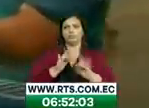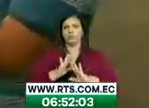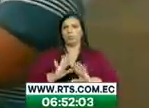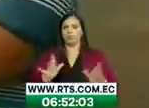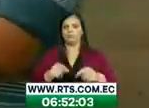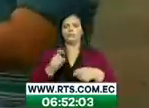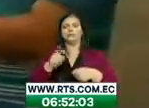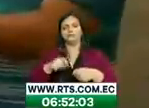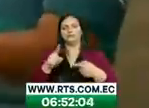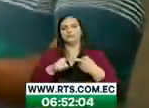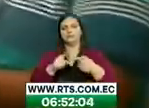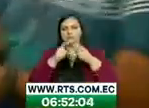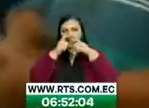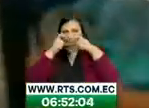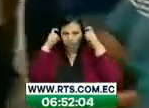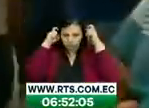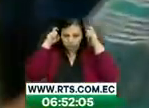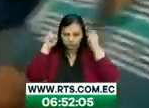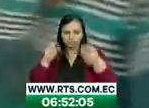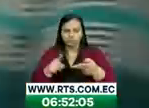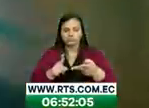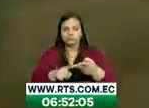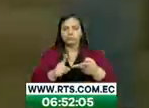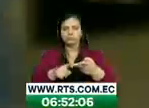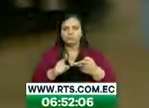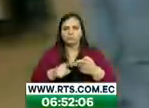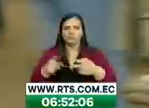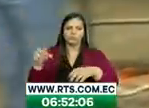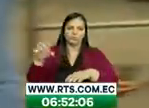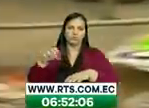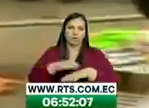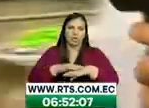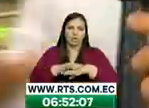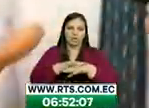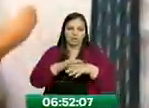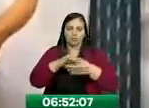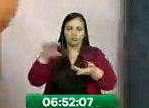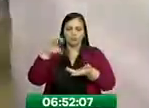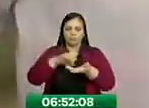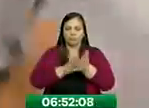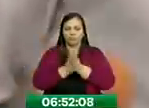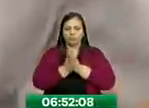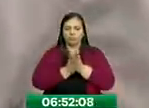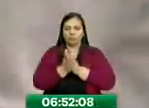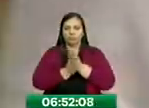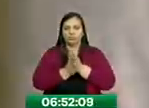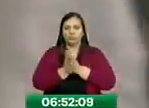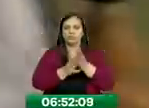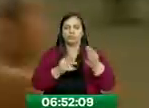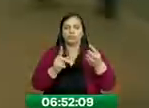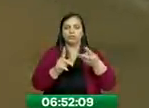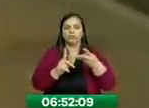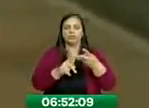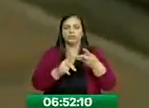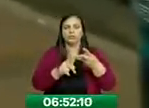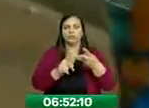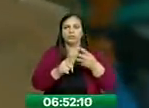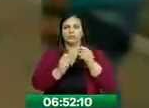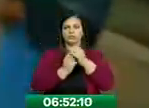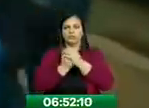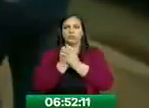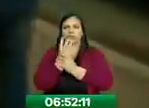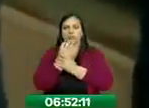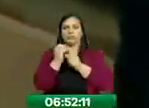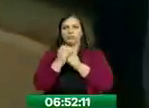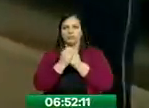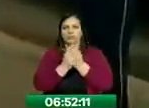antiséptico, para de esta manera no poner en riesgo a nuestras familias y salir ya por motivos de fuerza mayor. Si está en